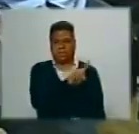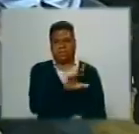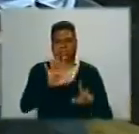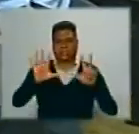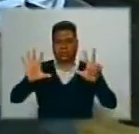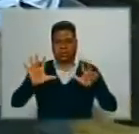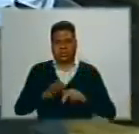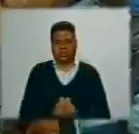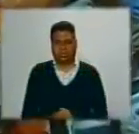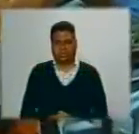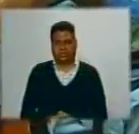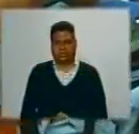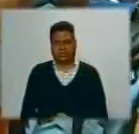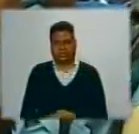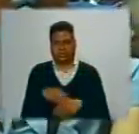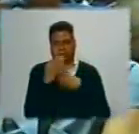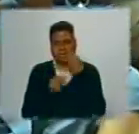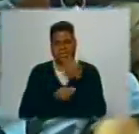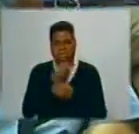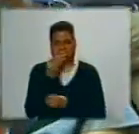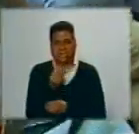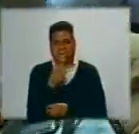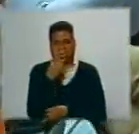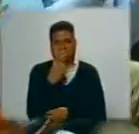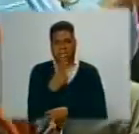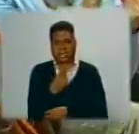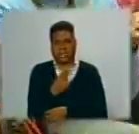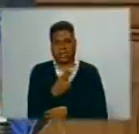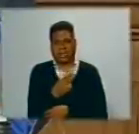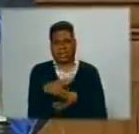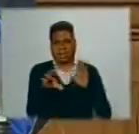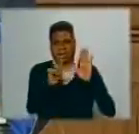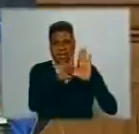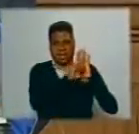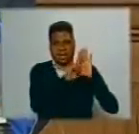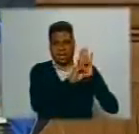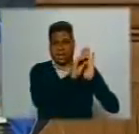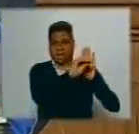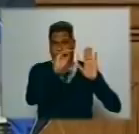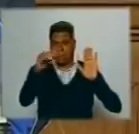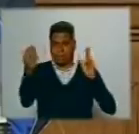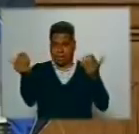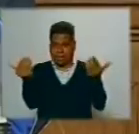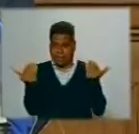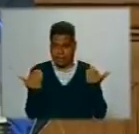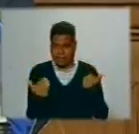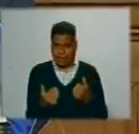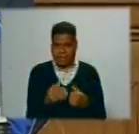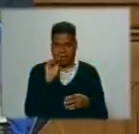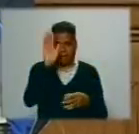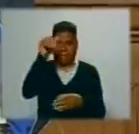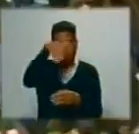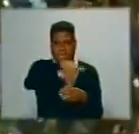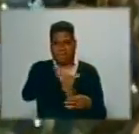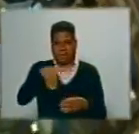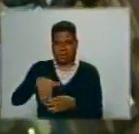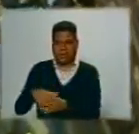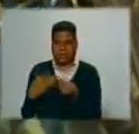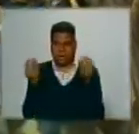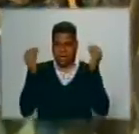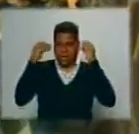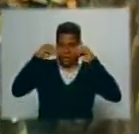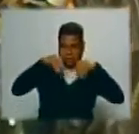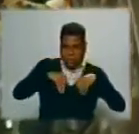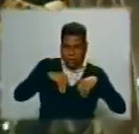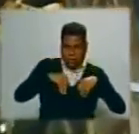en cumplimiento del decreto constituyente que convoca a estas elecciones y en el marco del acuerdo